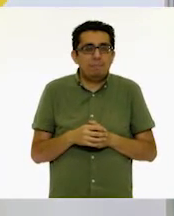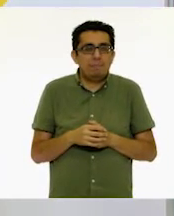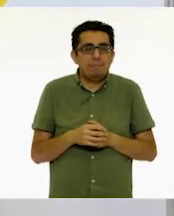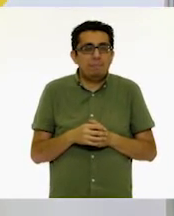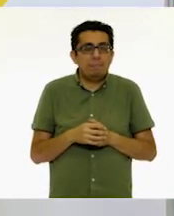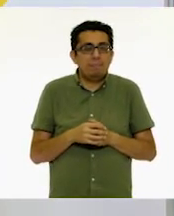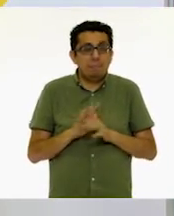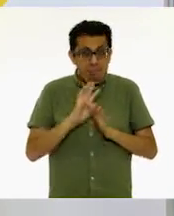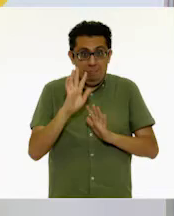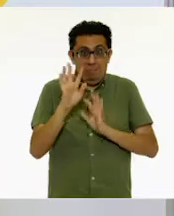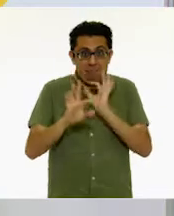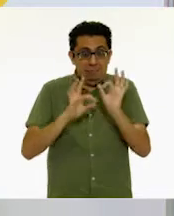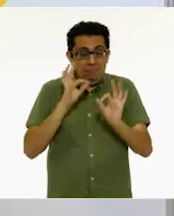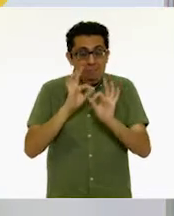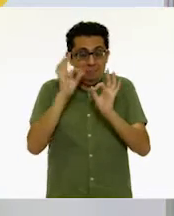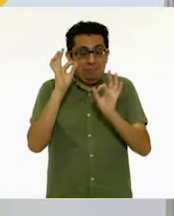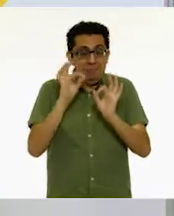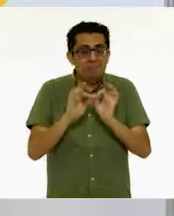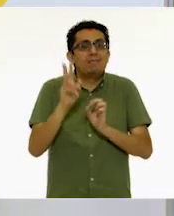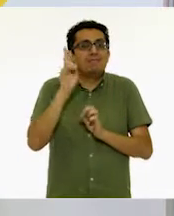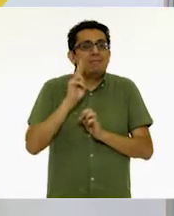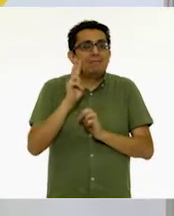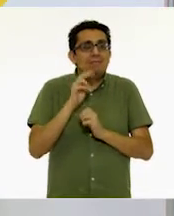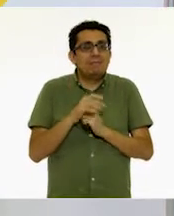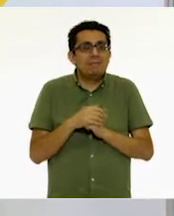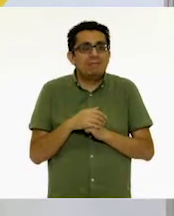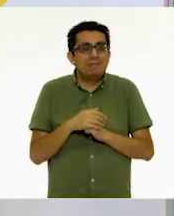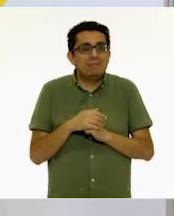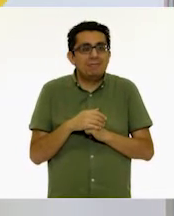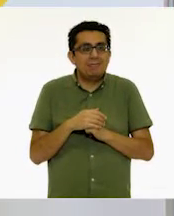¿Listos? ¡Ahí voy!